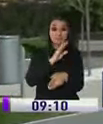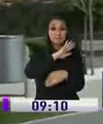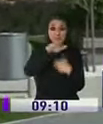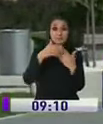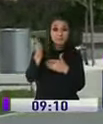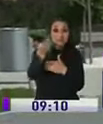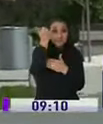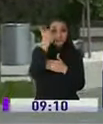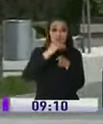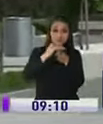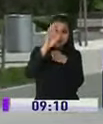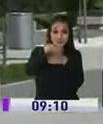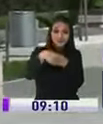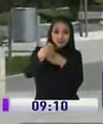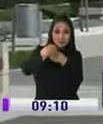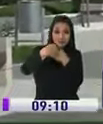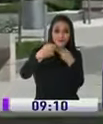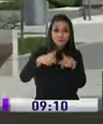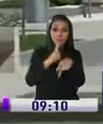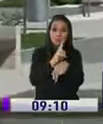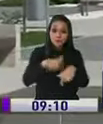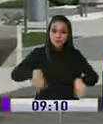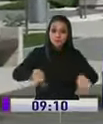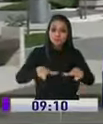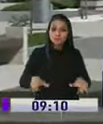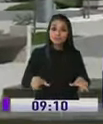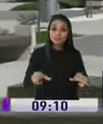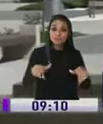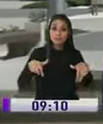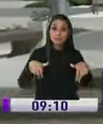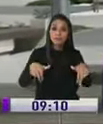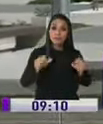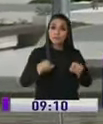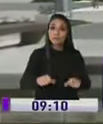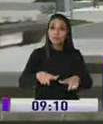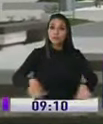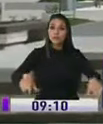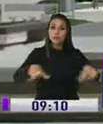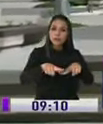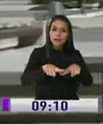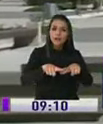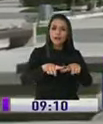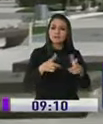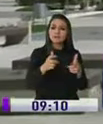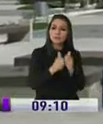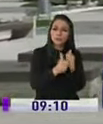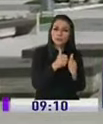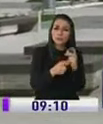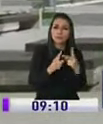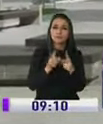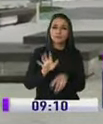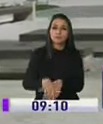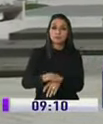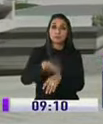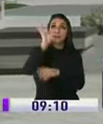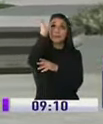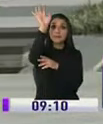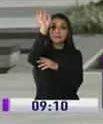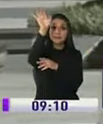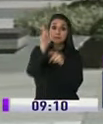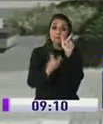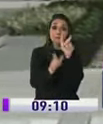invitados y invitados también para que utilicen el espacio. Como puede ver ahí, tenemos un área de CrossFit, un pequeño aro de básquet, para